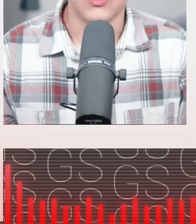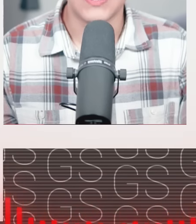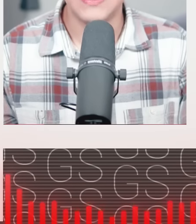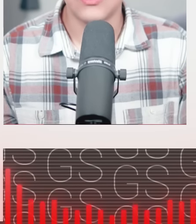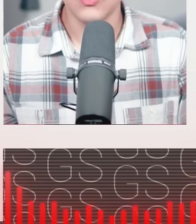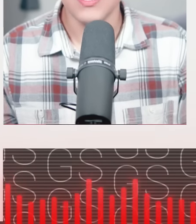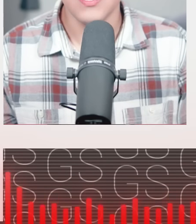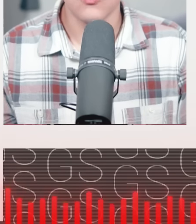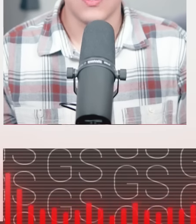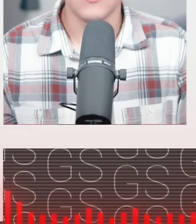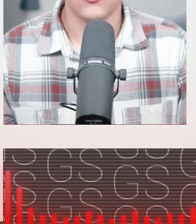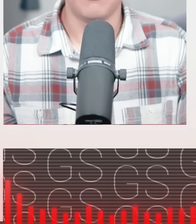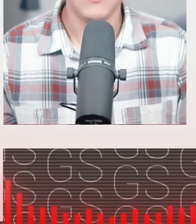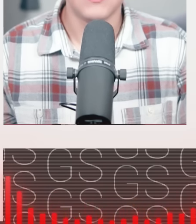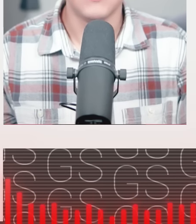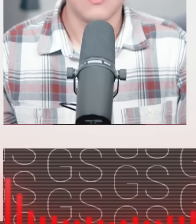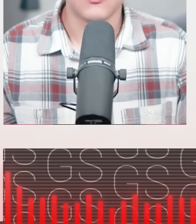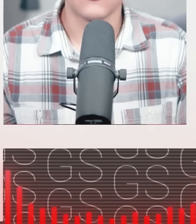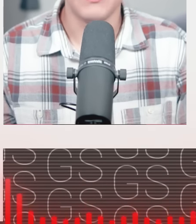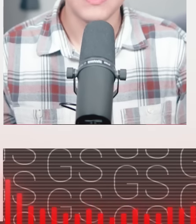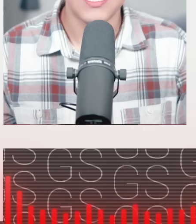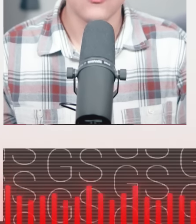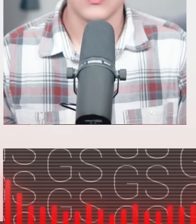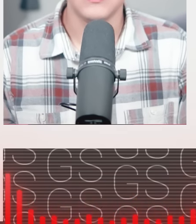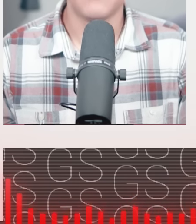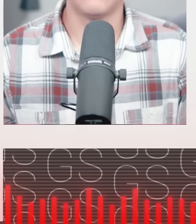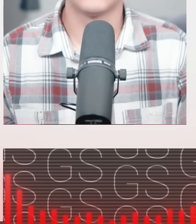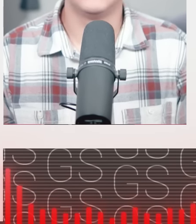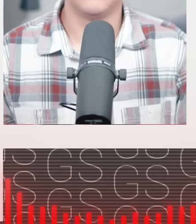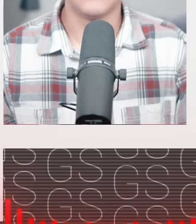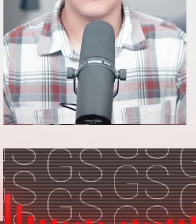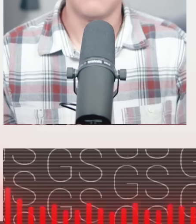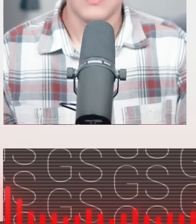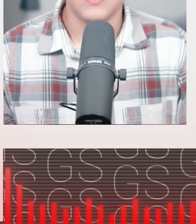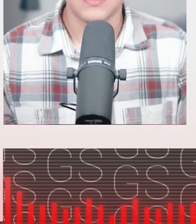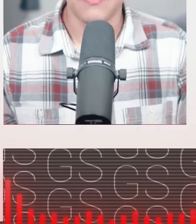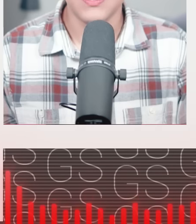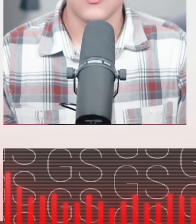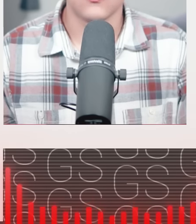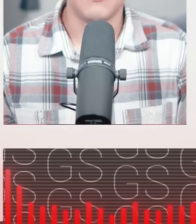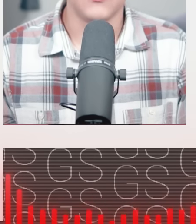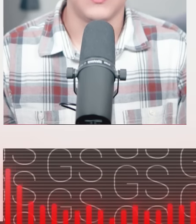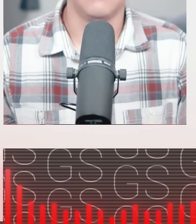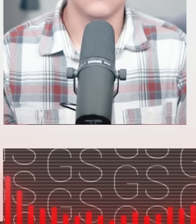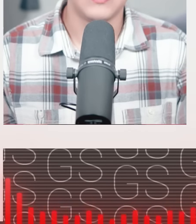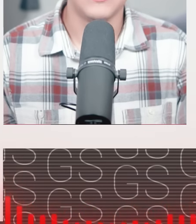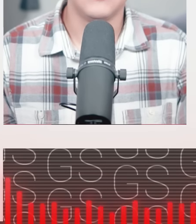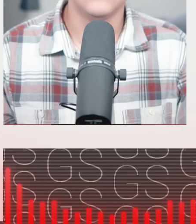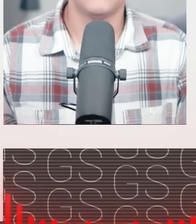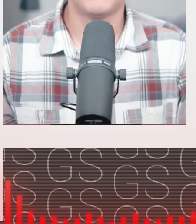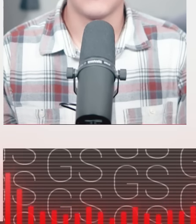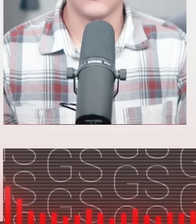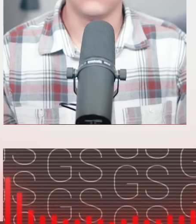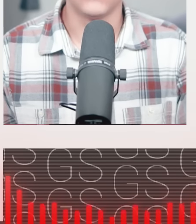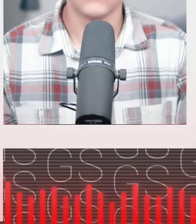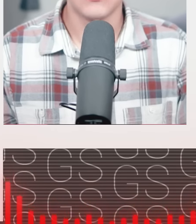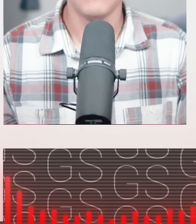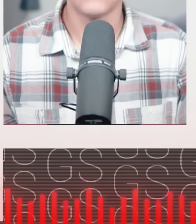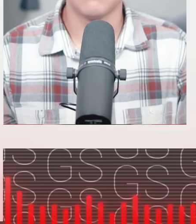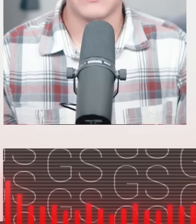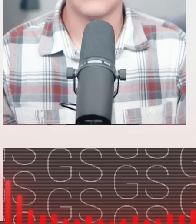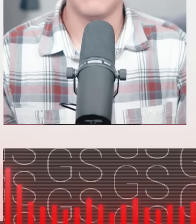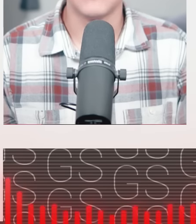Y bueno, hasta aquí la noticia. ¿Ustedes qué opinan? Déjenme sus comentarios y abramos el debate. Y ya saben, si les gustó el video, déjenme su like y compartan con todos